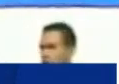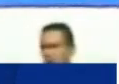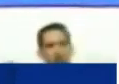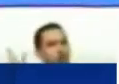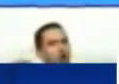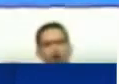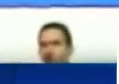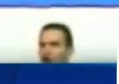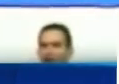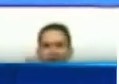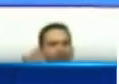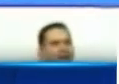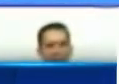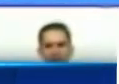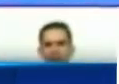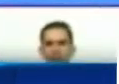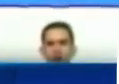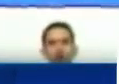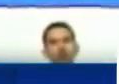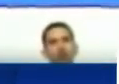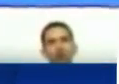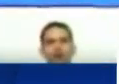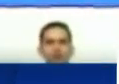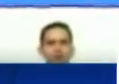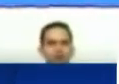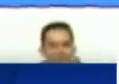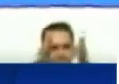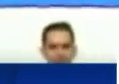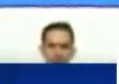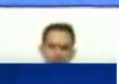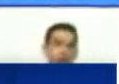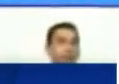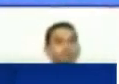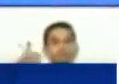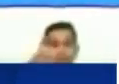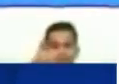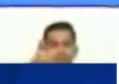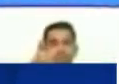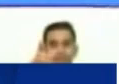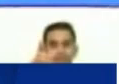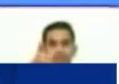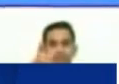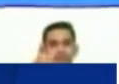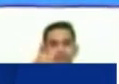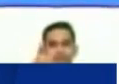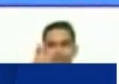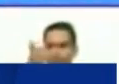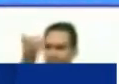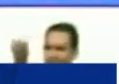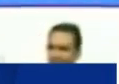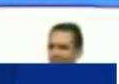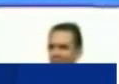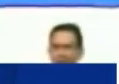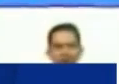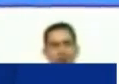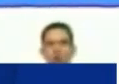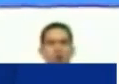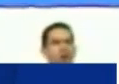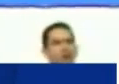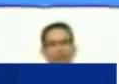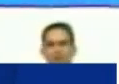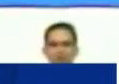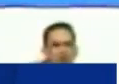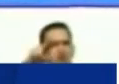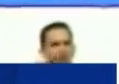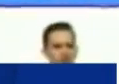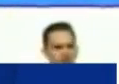el nombramiento de un nuevo fiscal general. En el Congreso Nacional no se debe